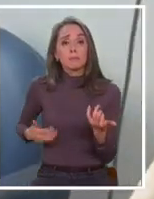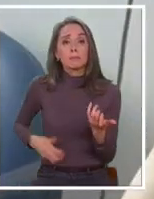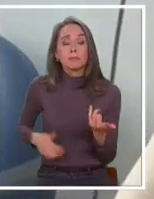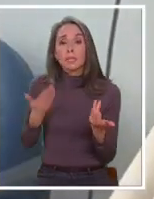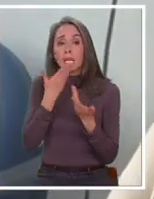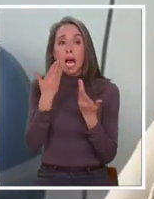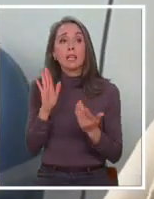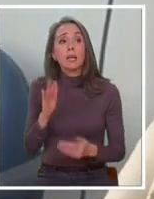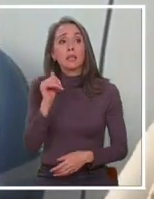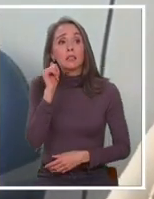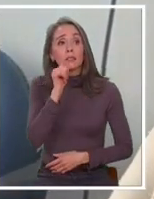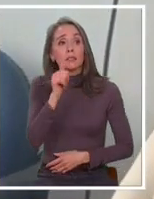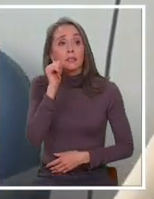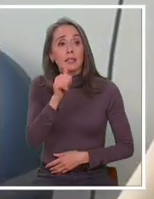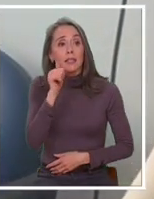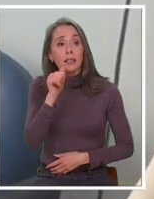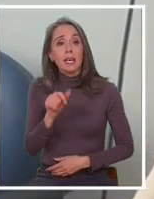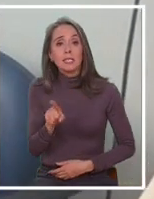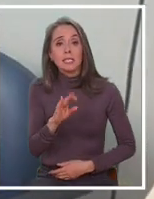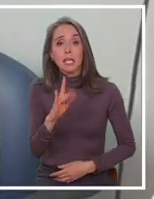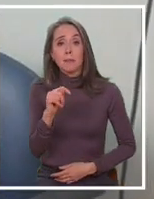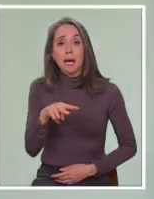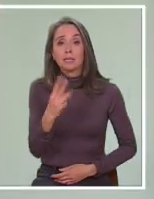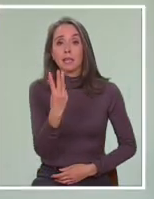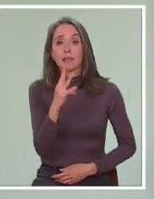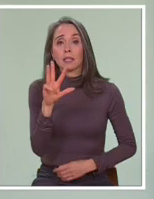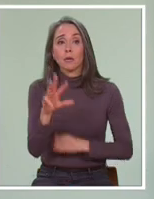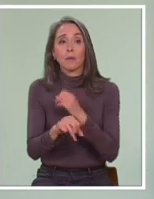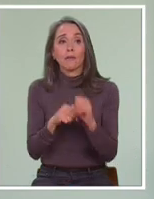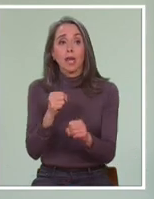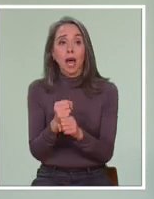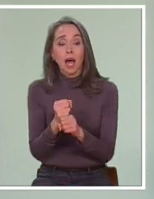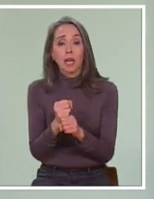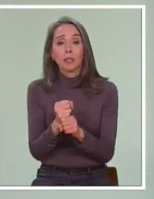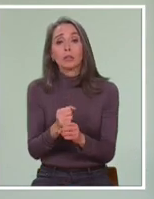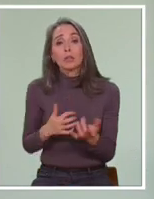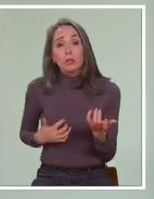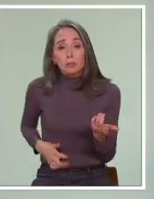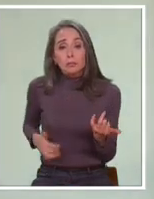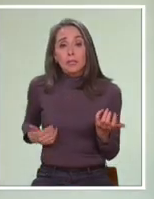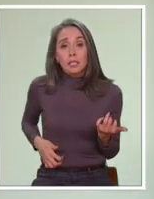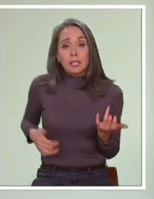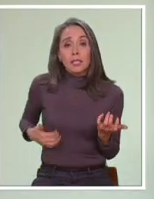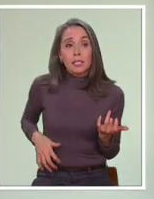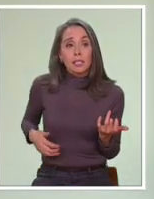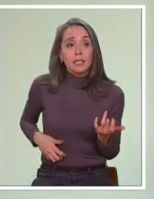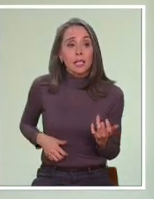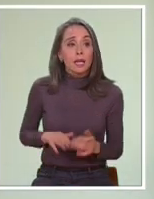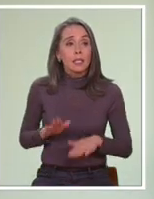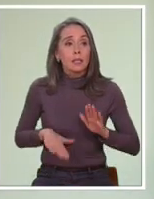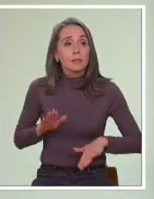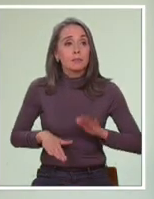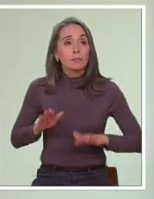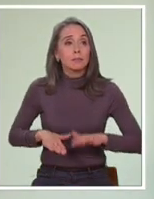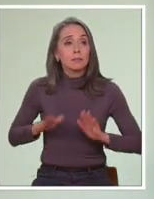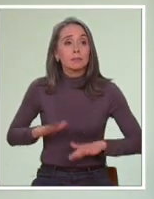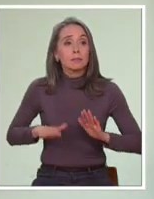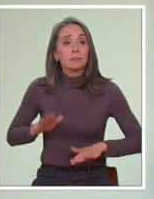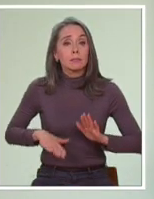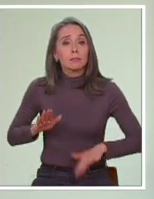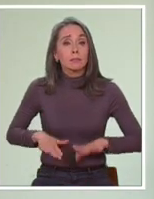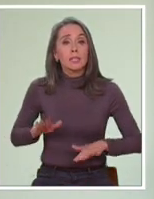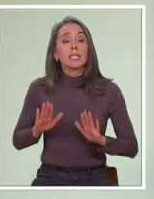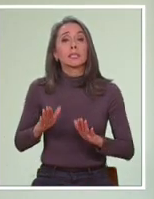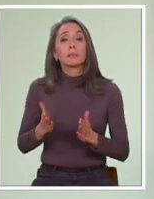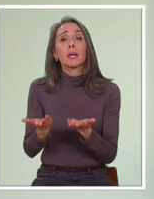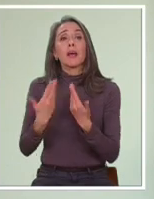Así pasa sus días Sebastián Rivera, de 39 años, entre la guitarra y el bongó, a la espera de que se produzca